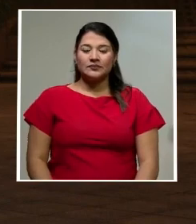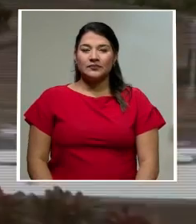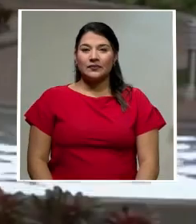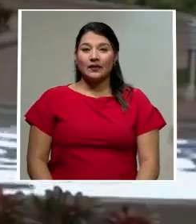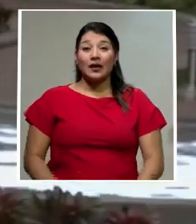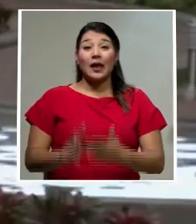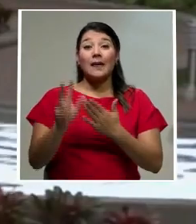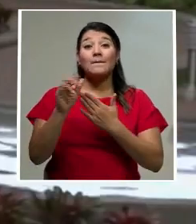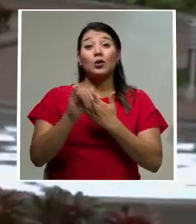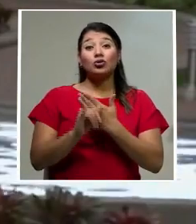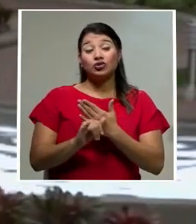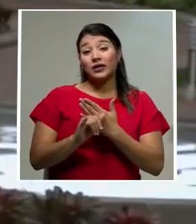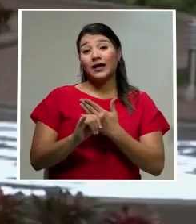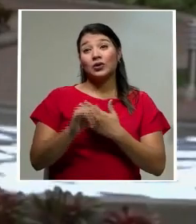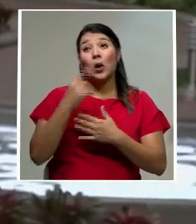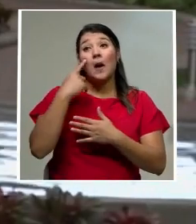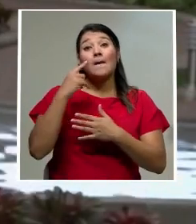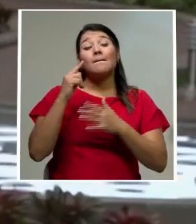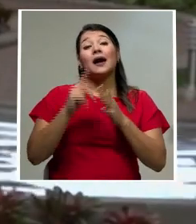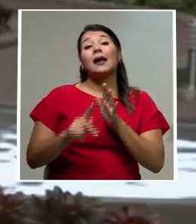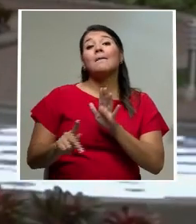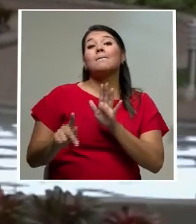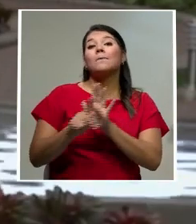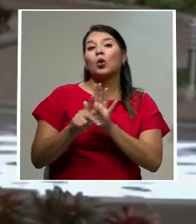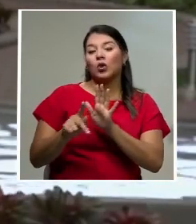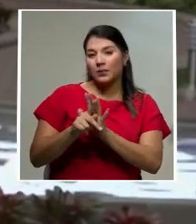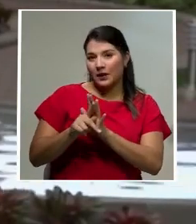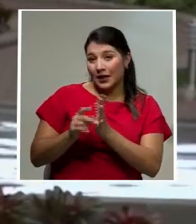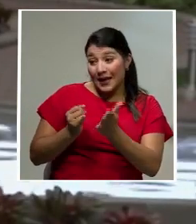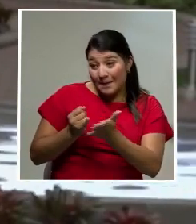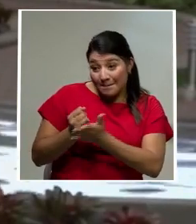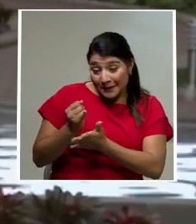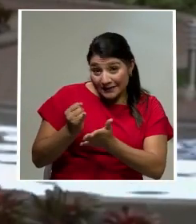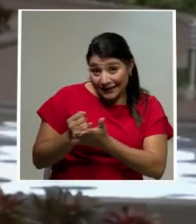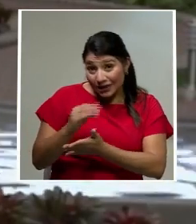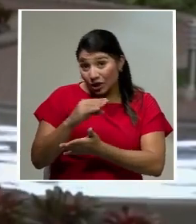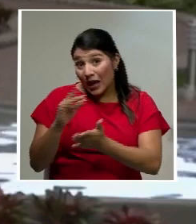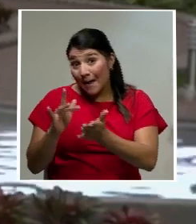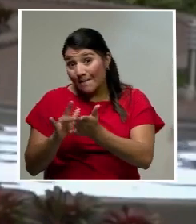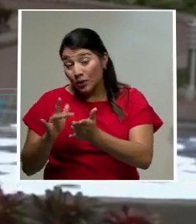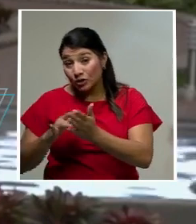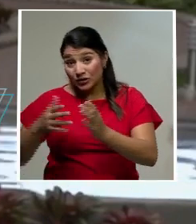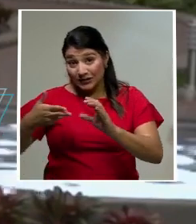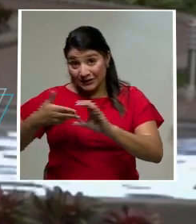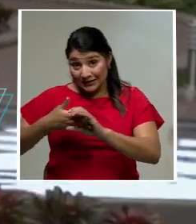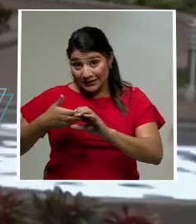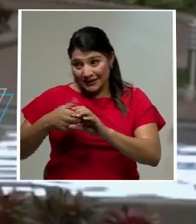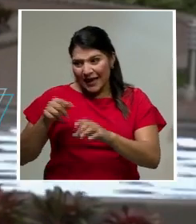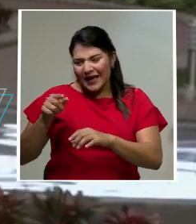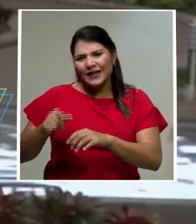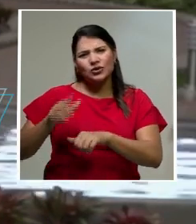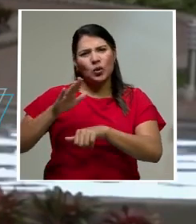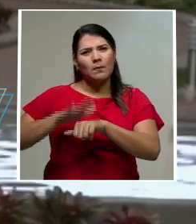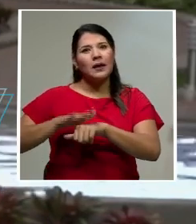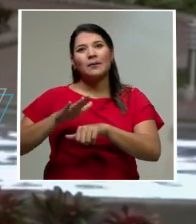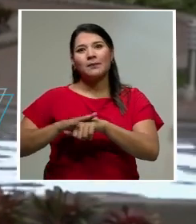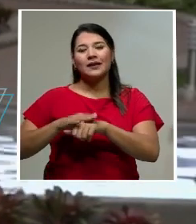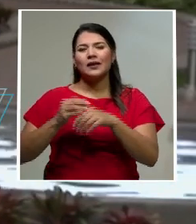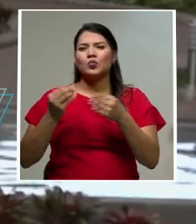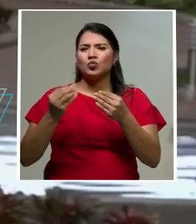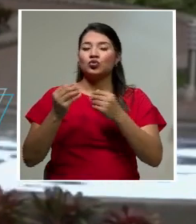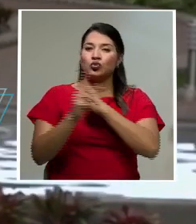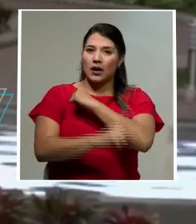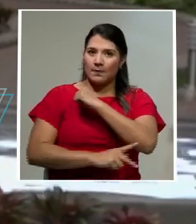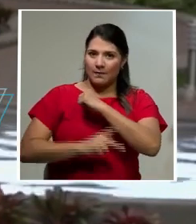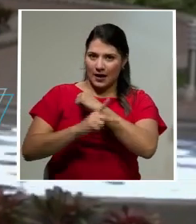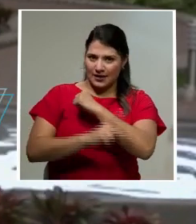El proyecto que busca la prohibición de la exploración y la explotación petrolera aporta un gran valor en la ruta que el país ha tomado, una ruta